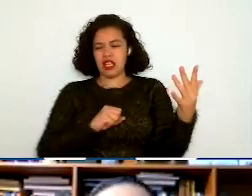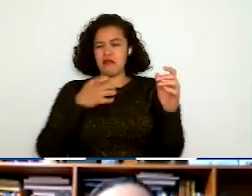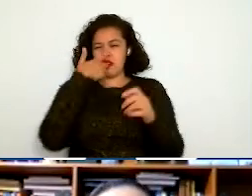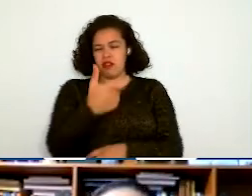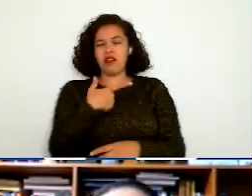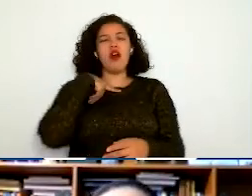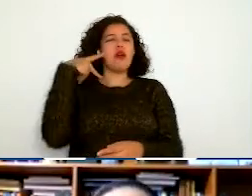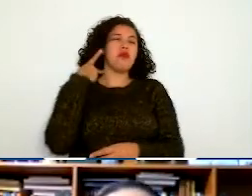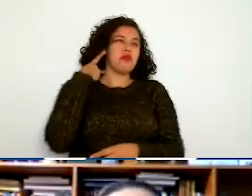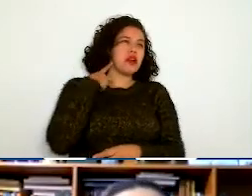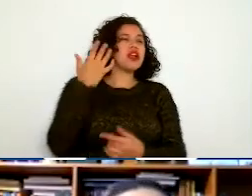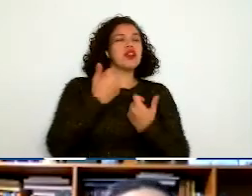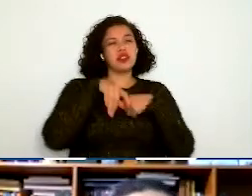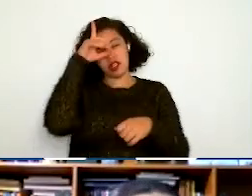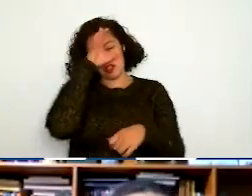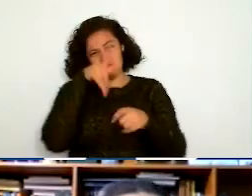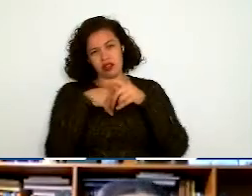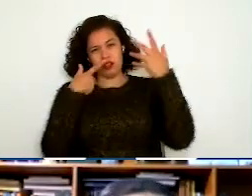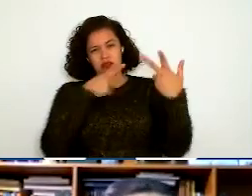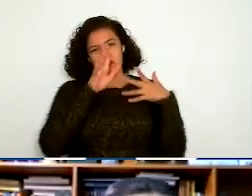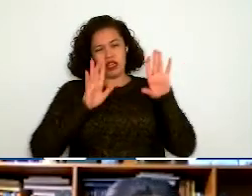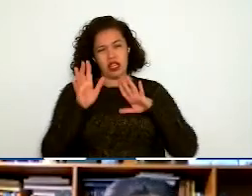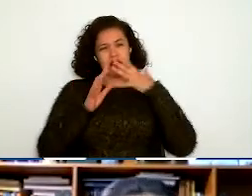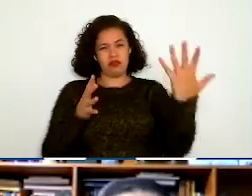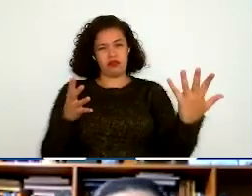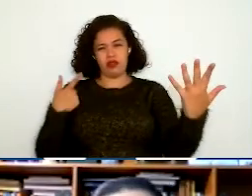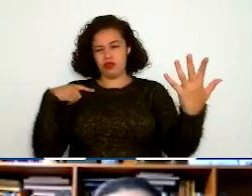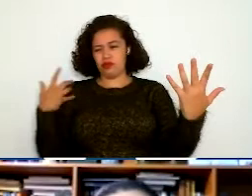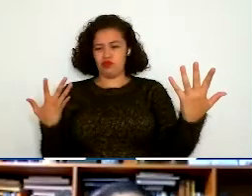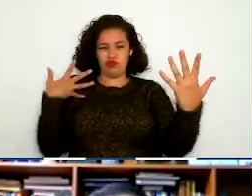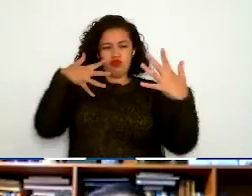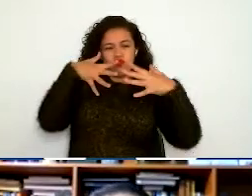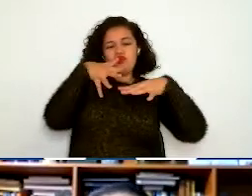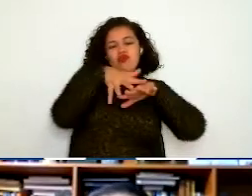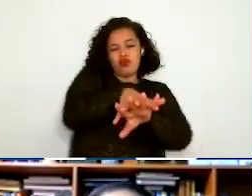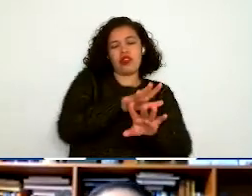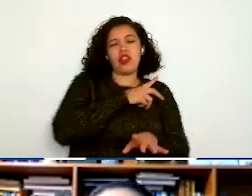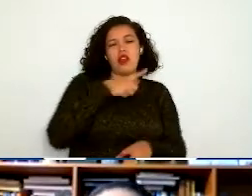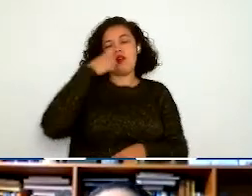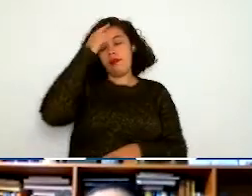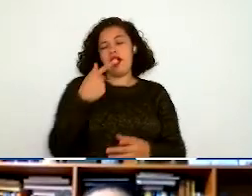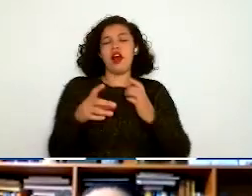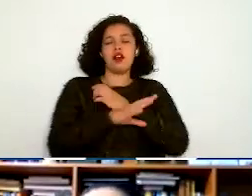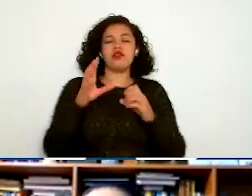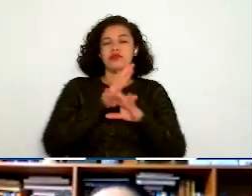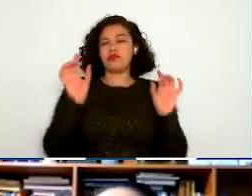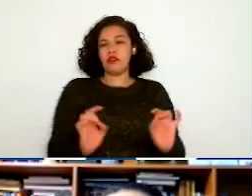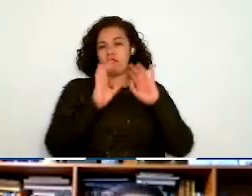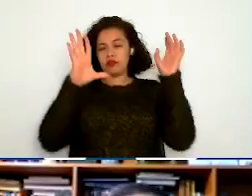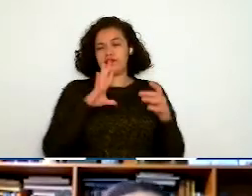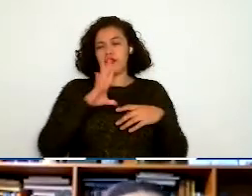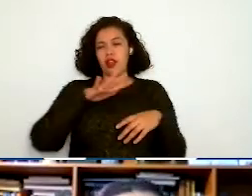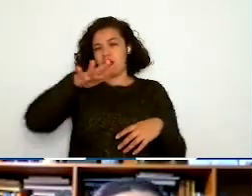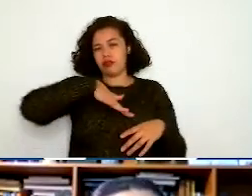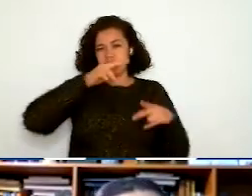hasta político, social, cultural de las personas que estamos atendiendo. Entonces, aun cuando podamos tener de pronto un